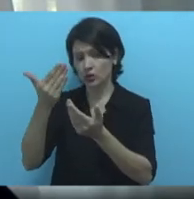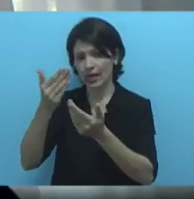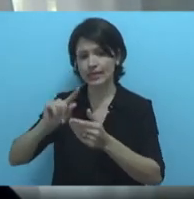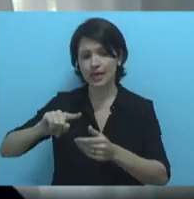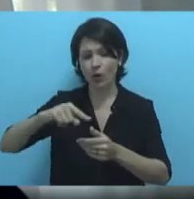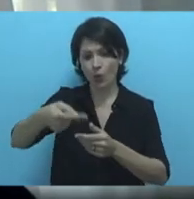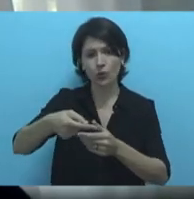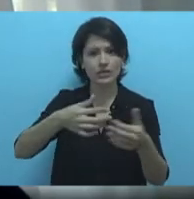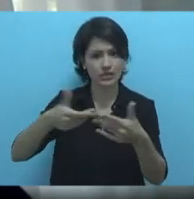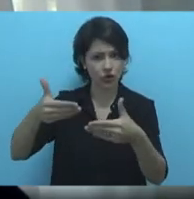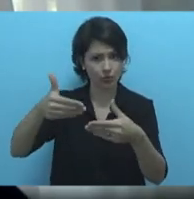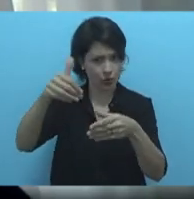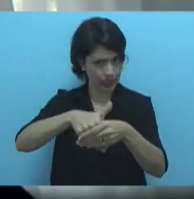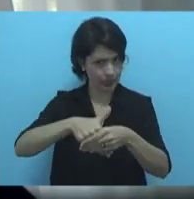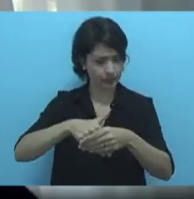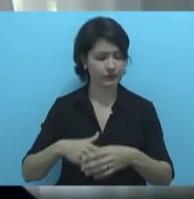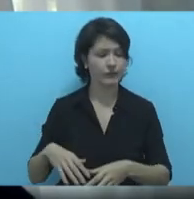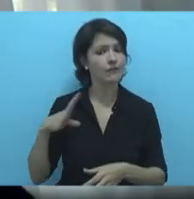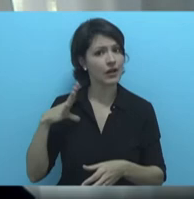un dedo para una sesión